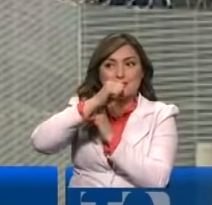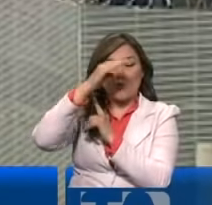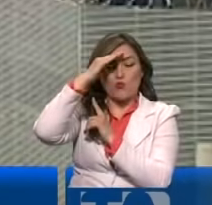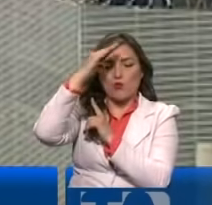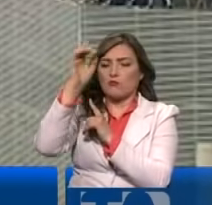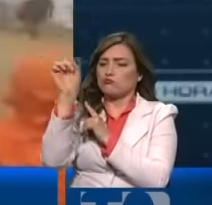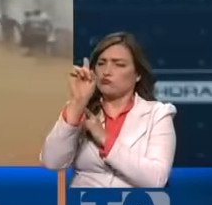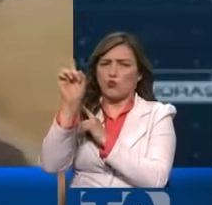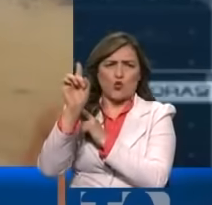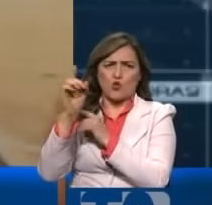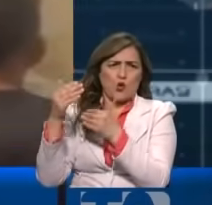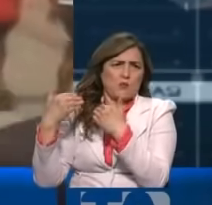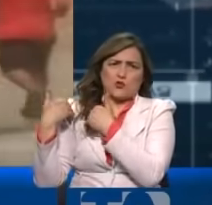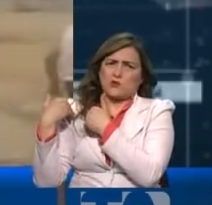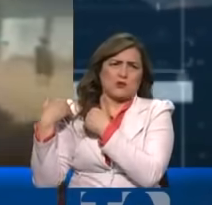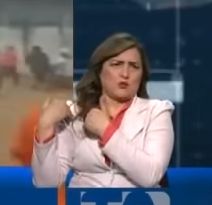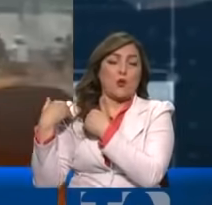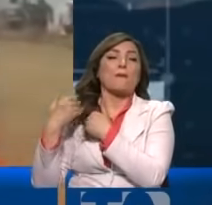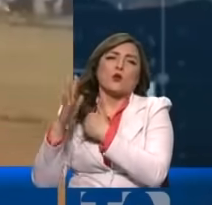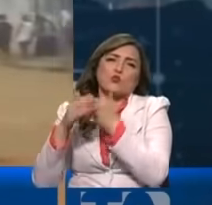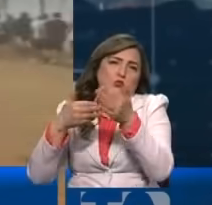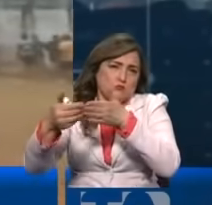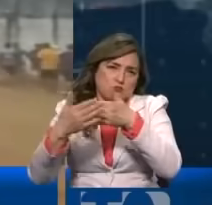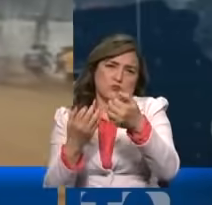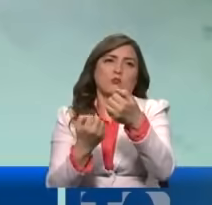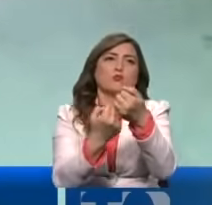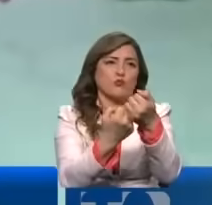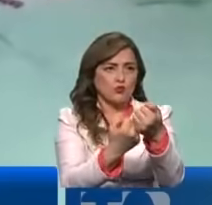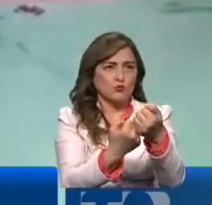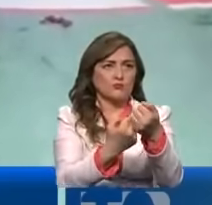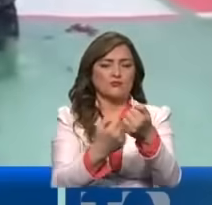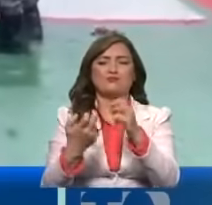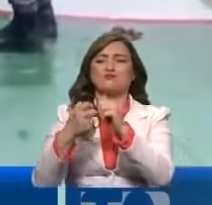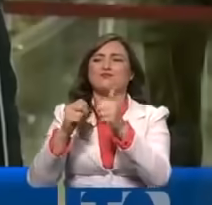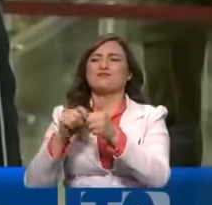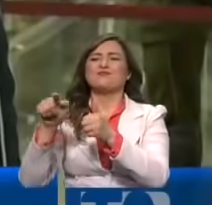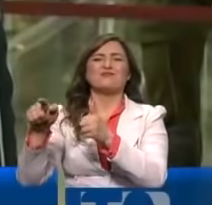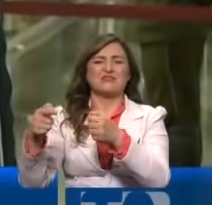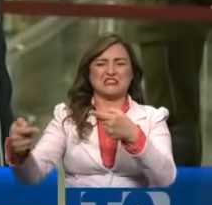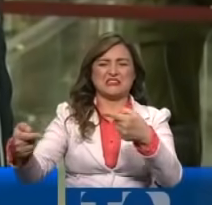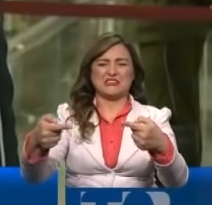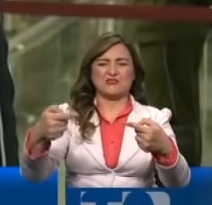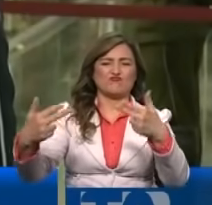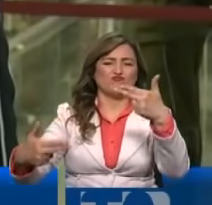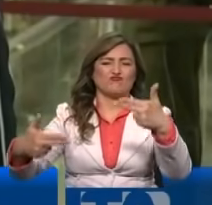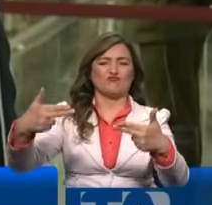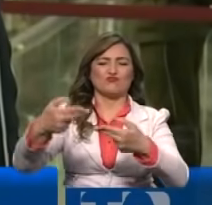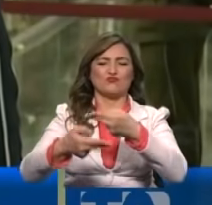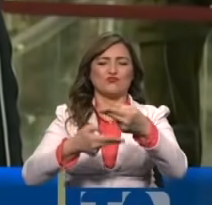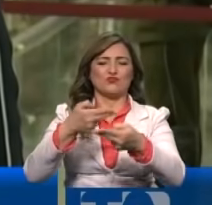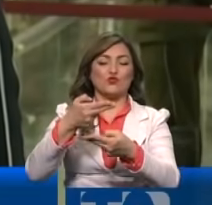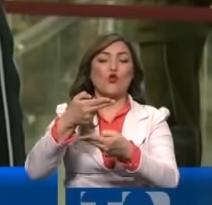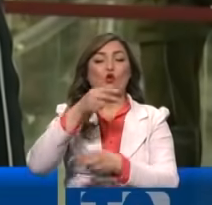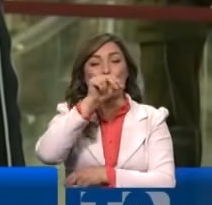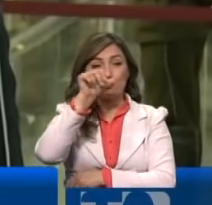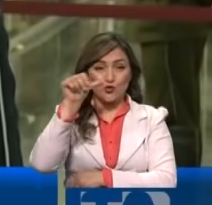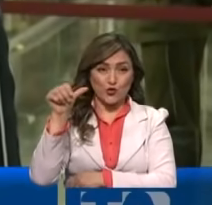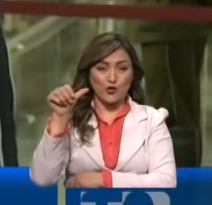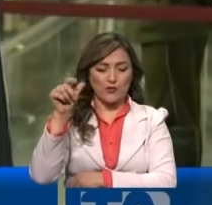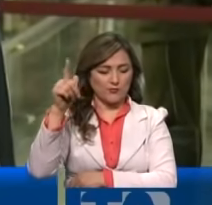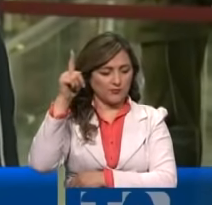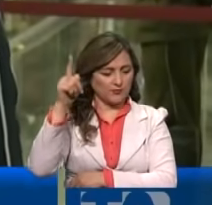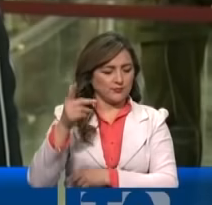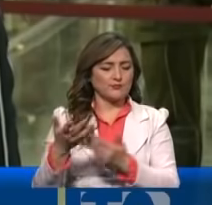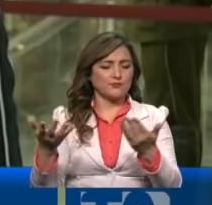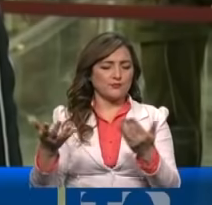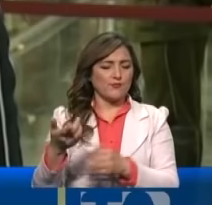apoyo, y que estos dos fenómenos están relacionados sobre todo con hechos de narcotráfico, con bandas criminales. Esto